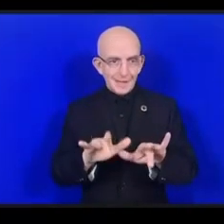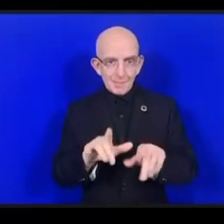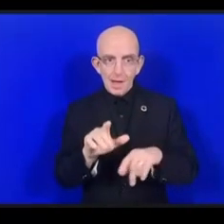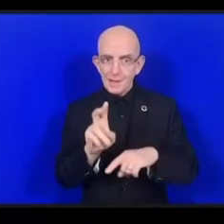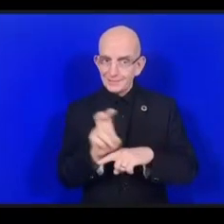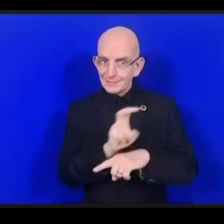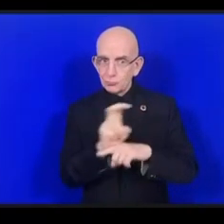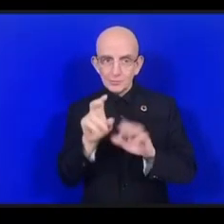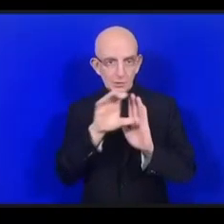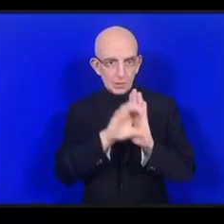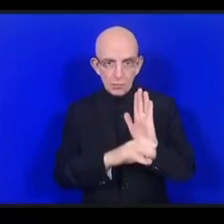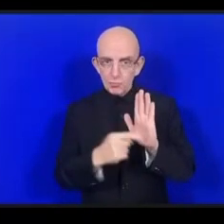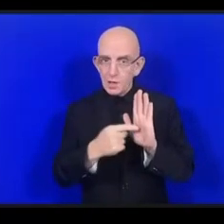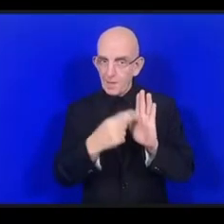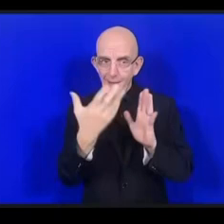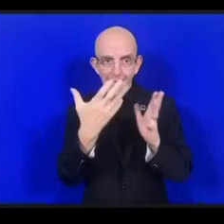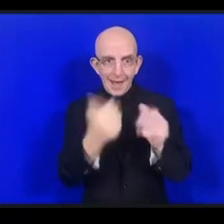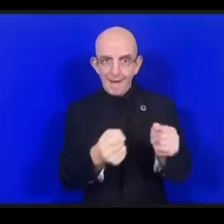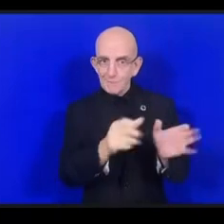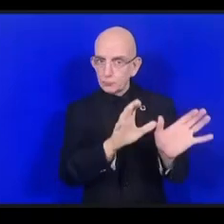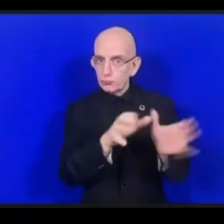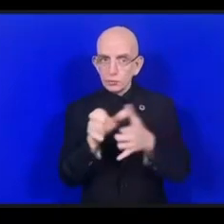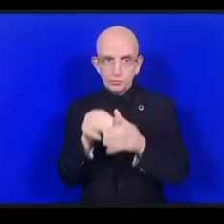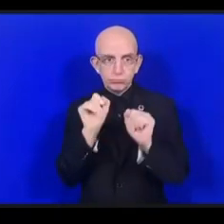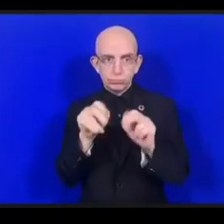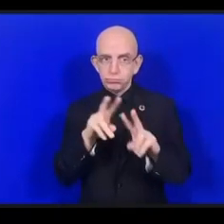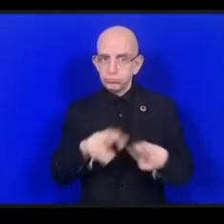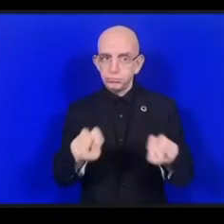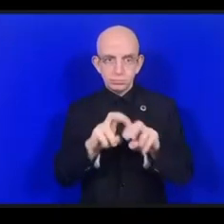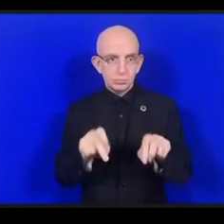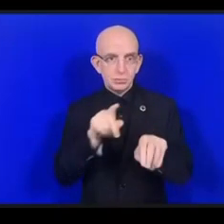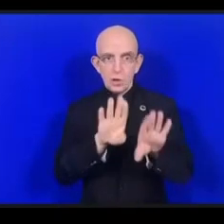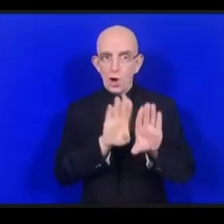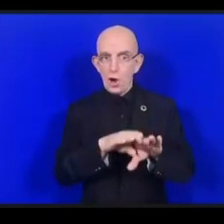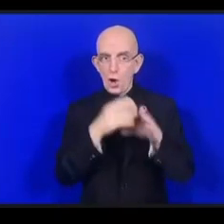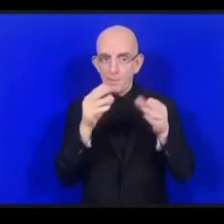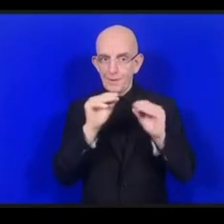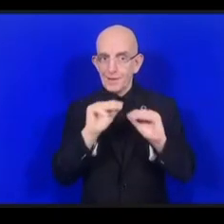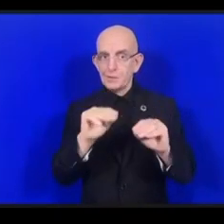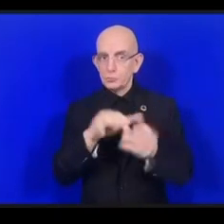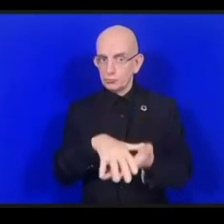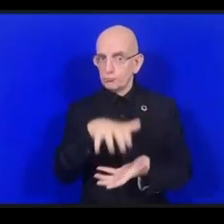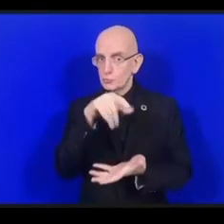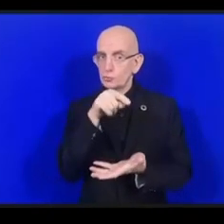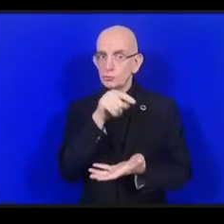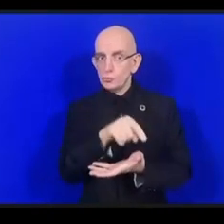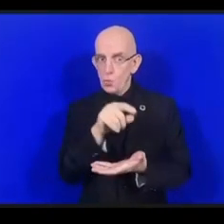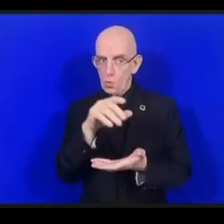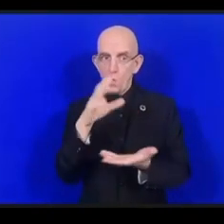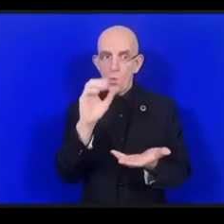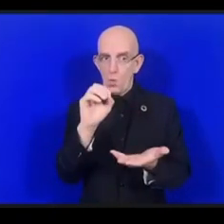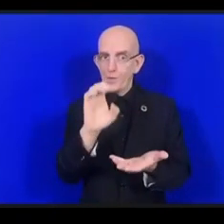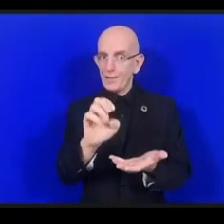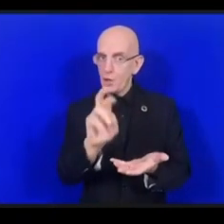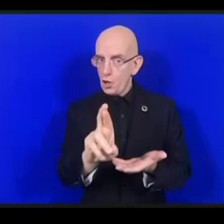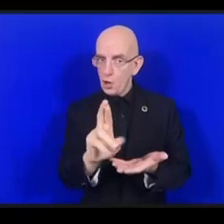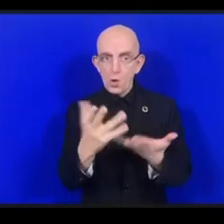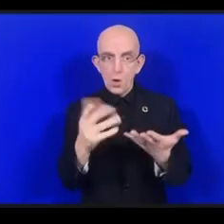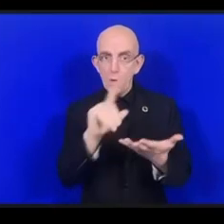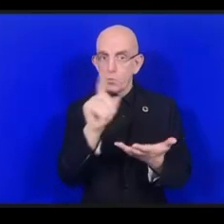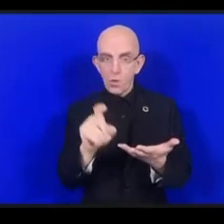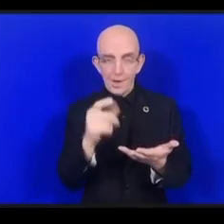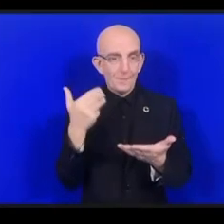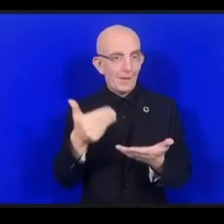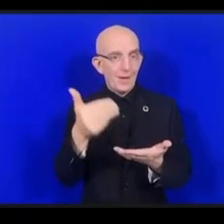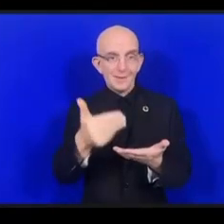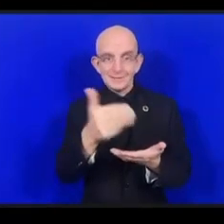los recursos de Educación abiertos porque muchas veces las corporaciones crean sus programas de formación en torno a la ciberseguridad Pero